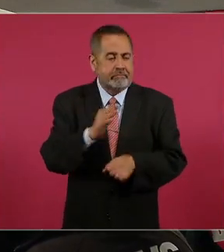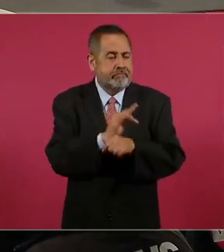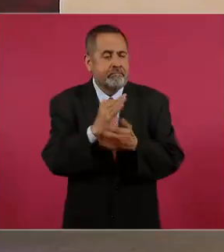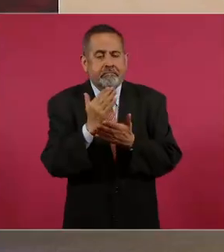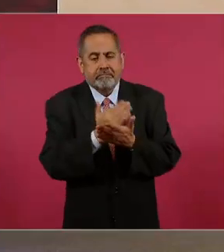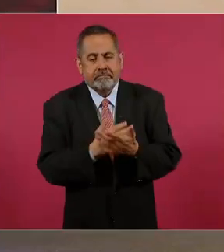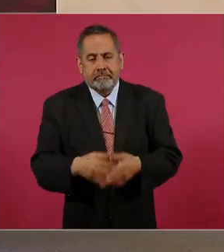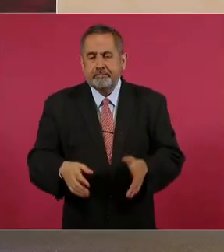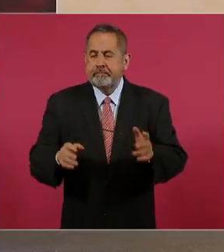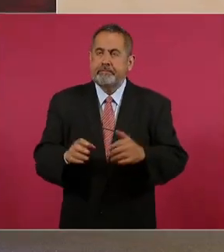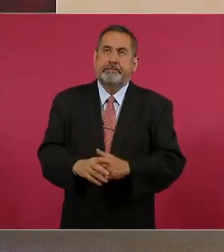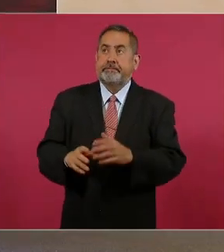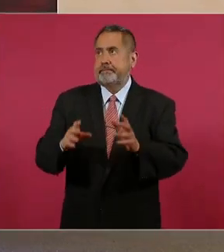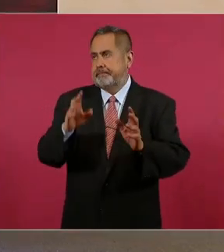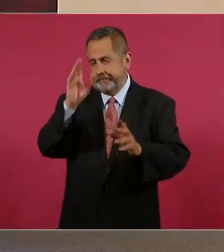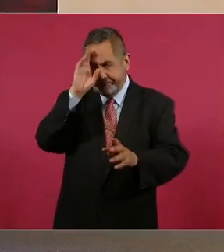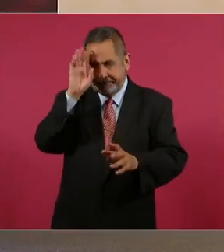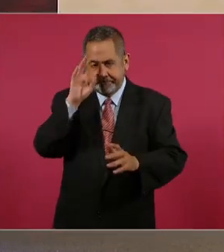Uy,